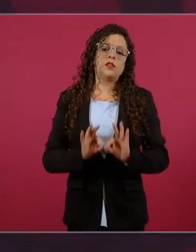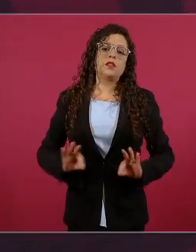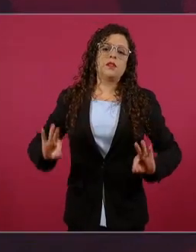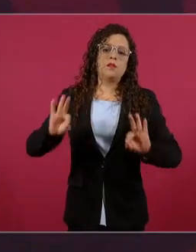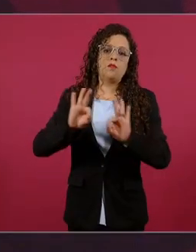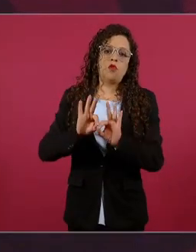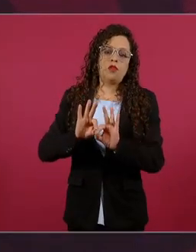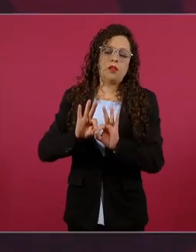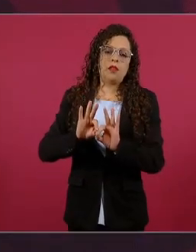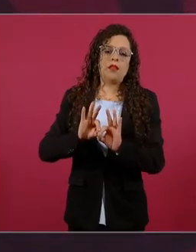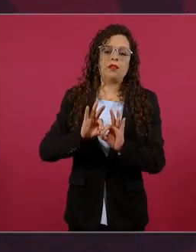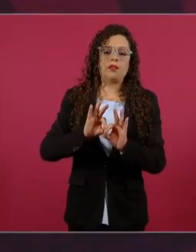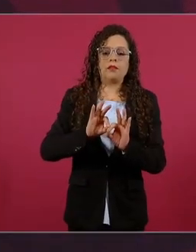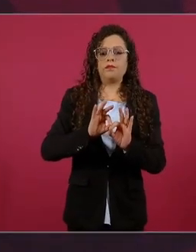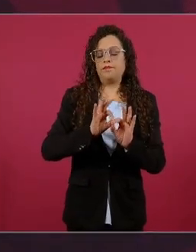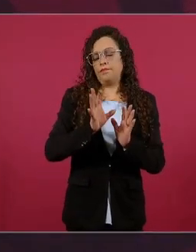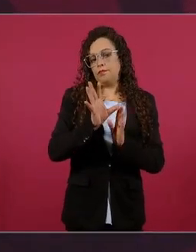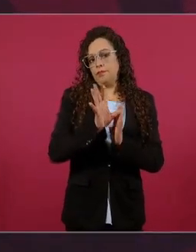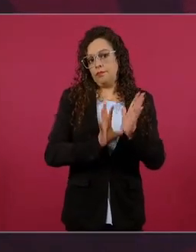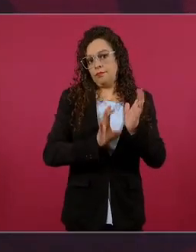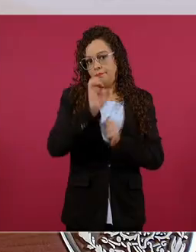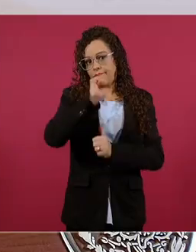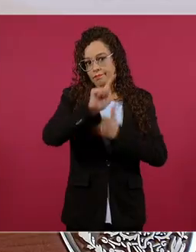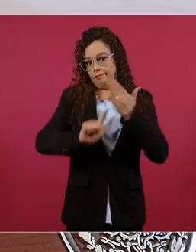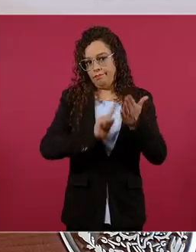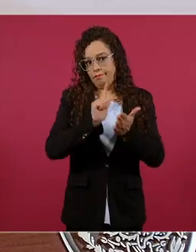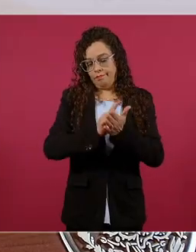no para que estén en la cárcel,